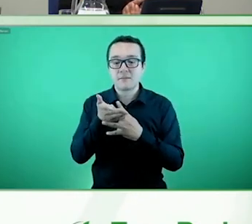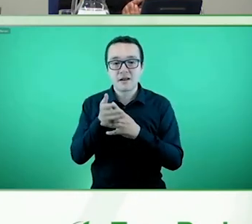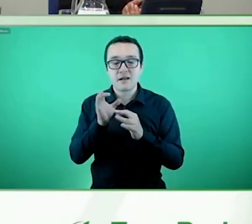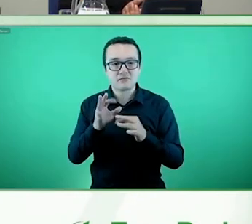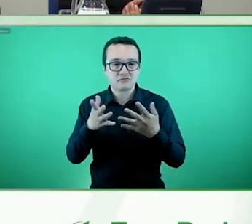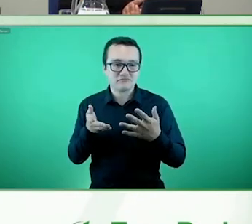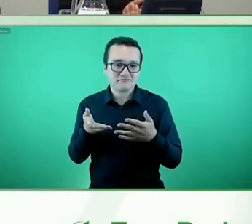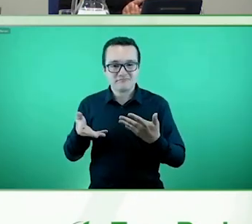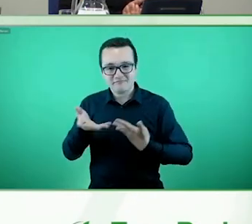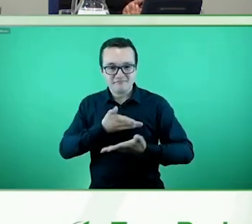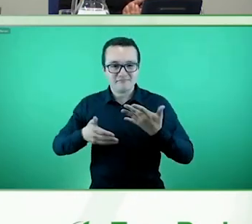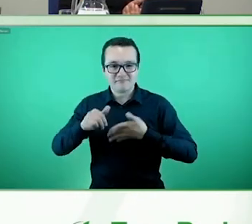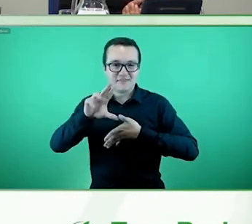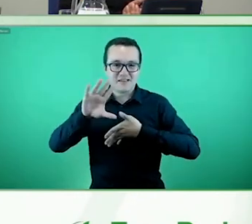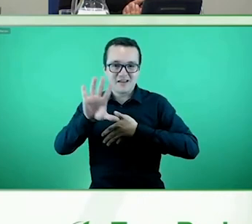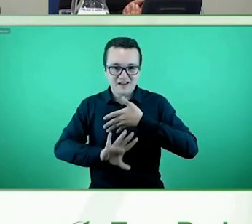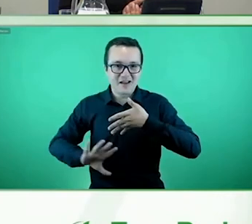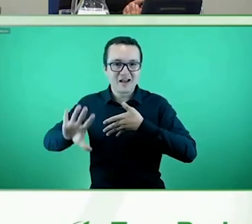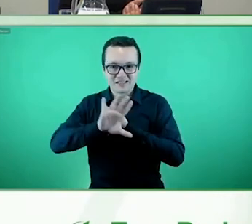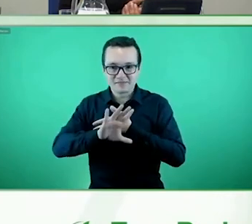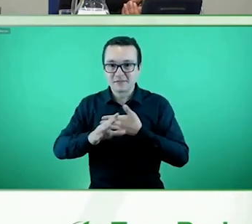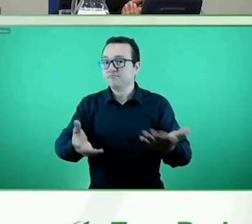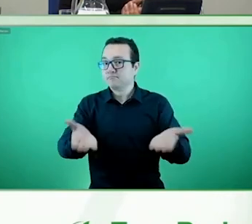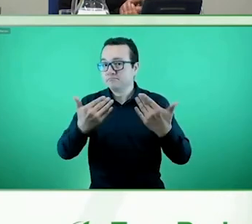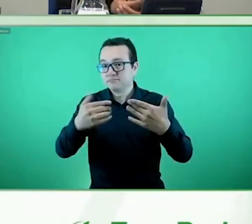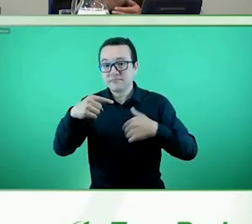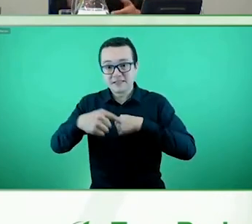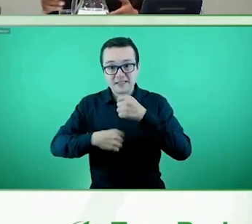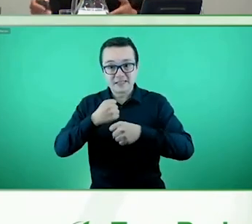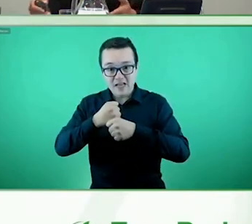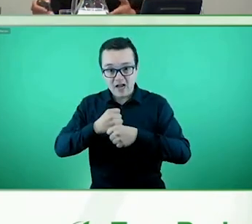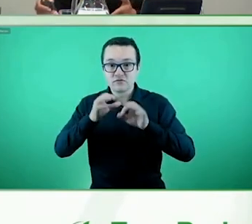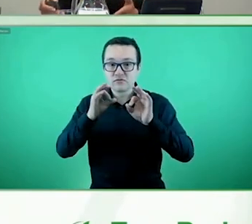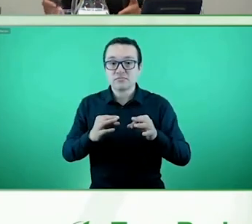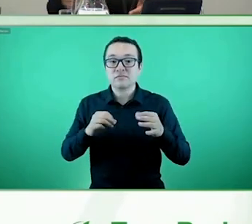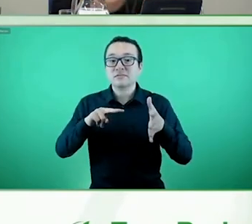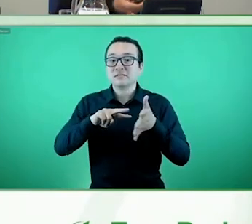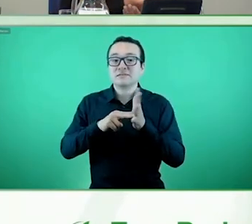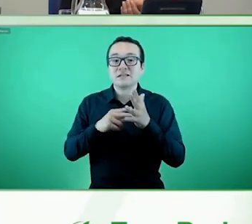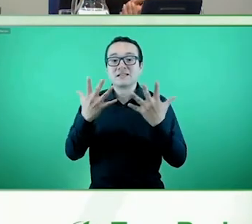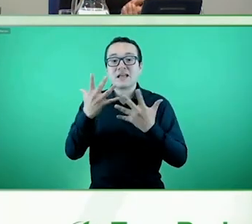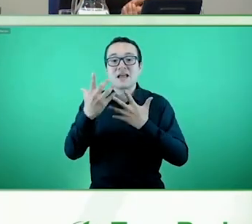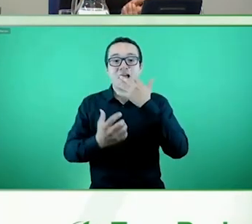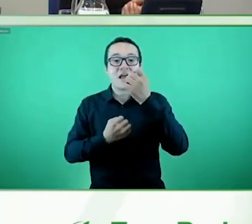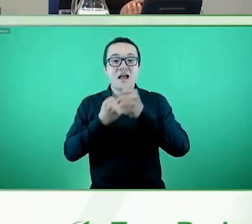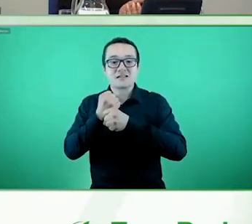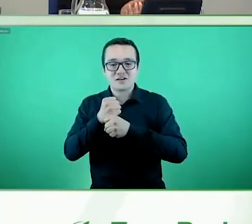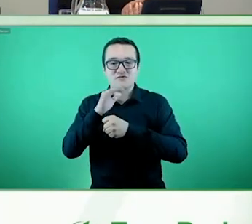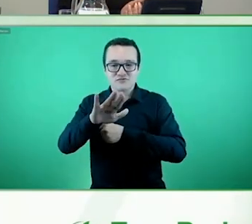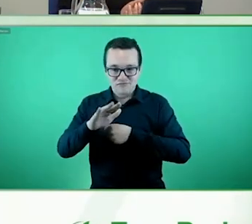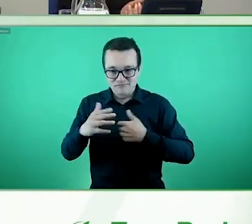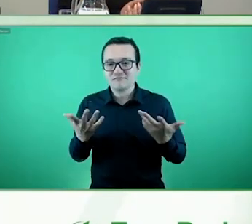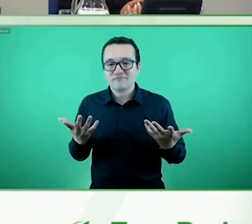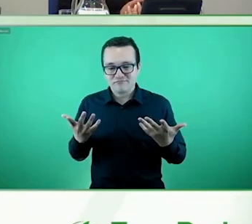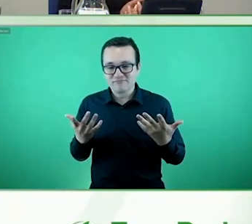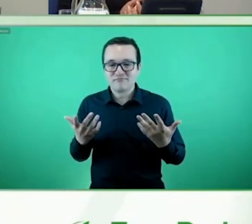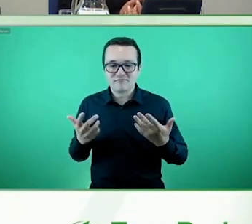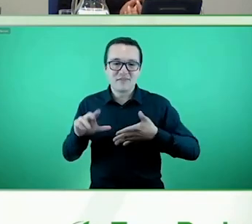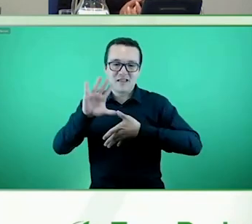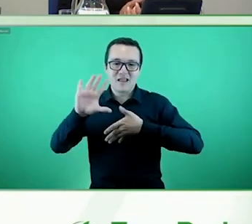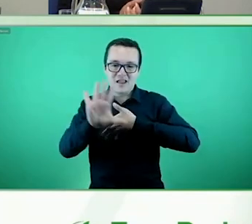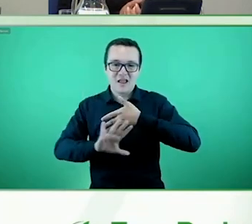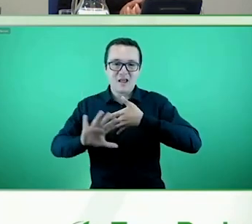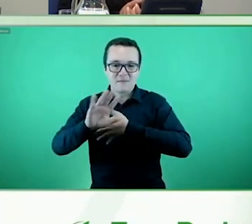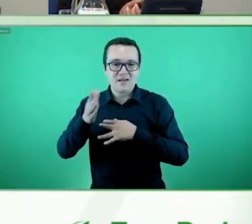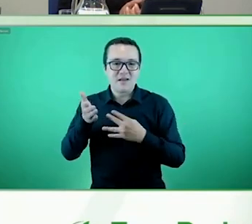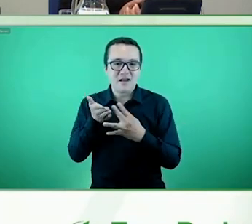sumen. Este año vamos a celebrar los 10 años de América Accesible en Cuba, en la